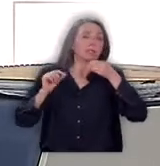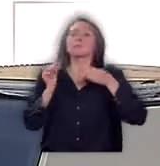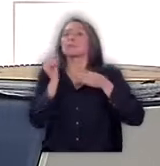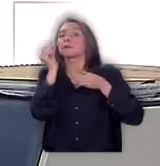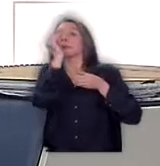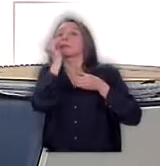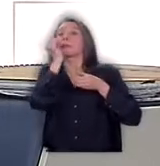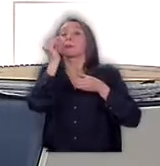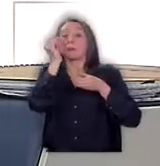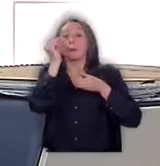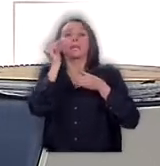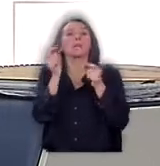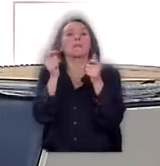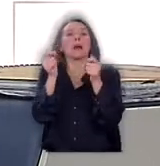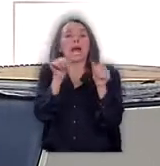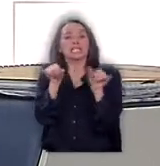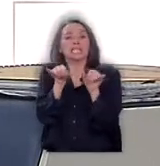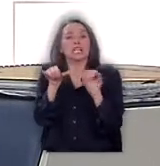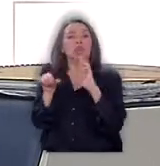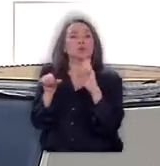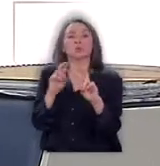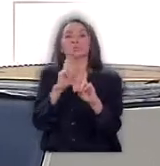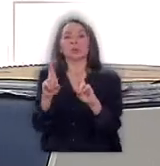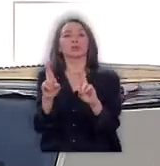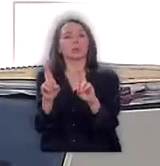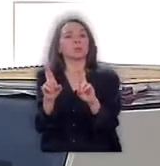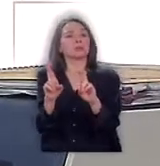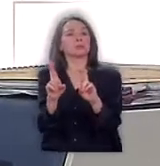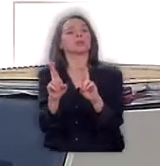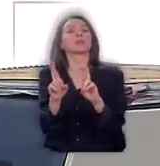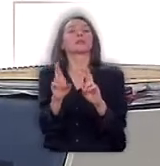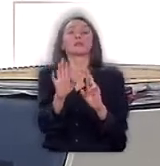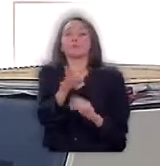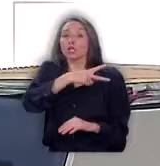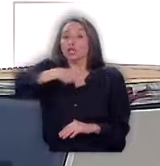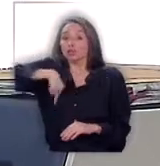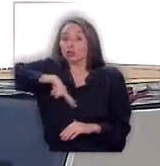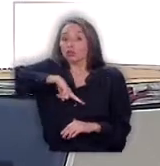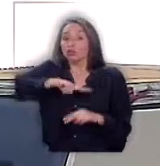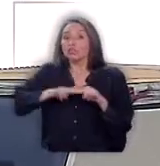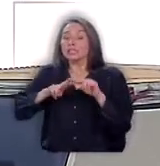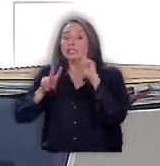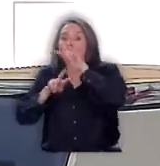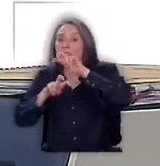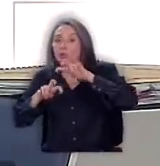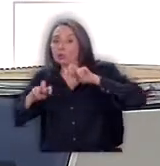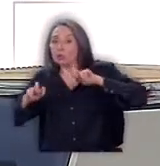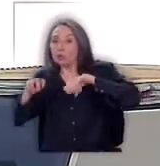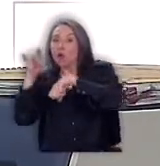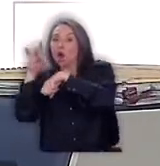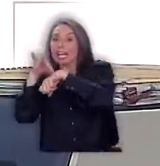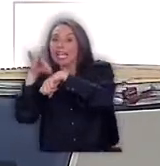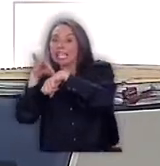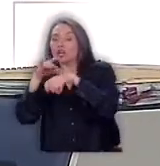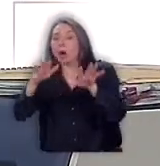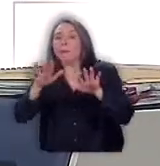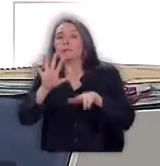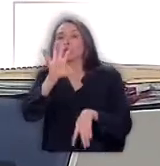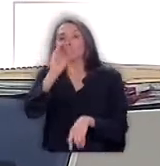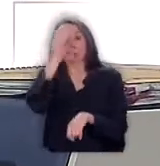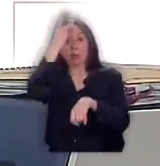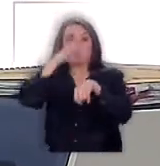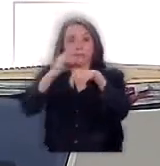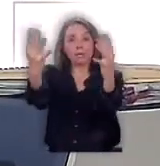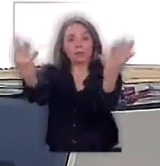similar ahora eh recalco que lo que nosotros hemos hecho es un estudio clínico con alrededor de 50